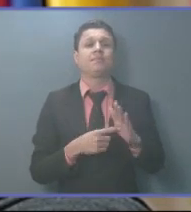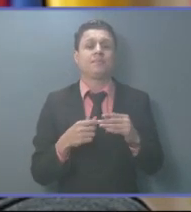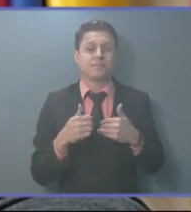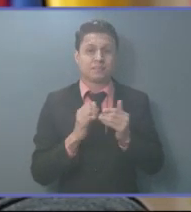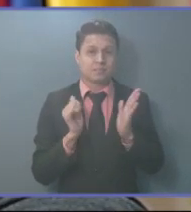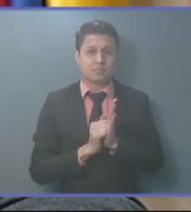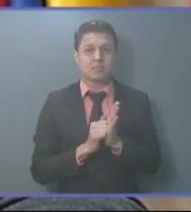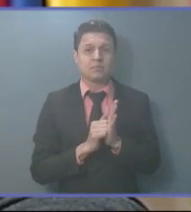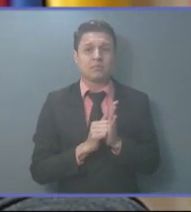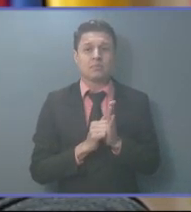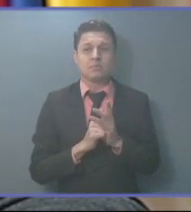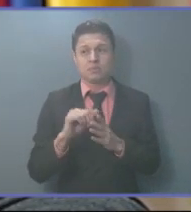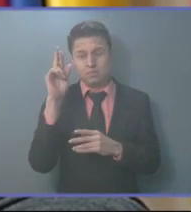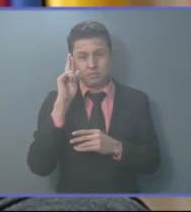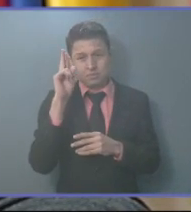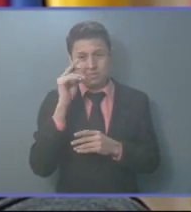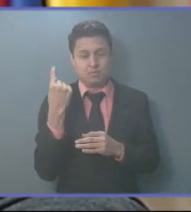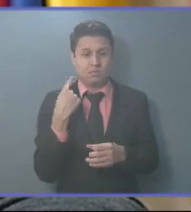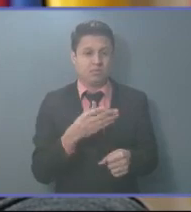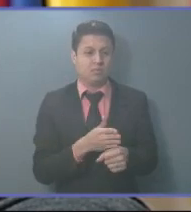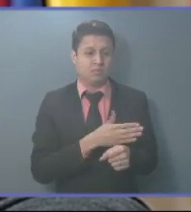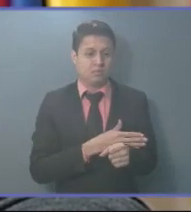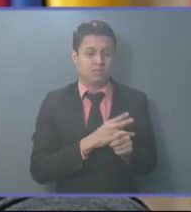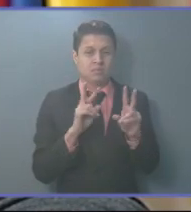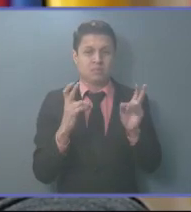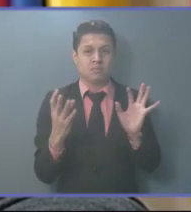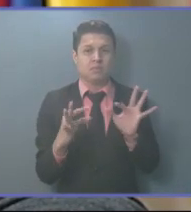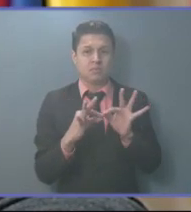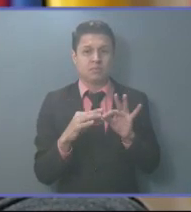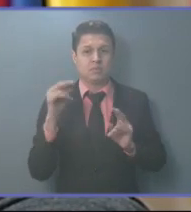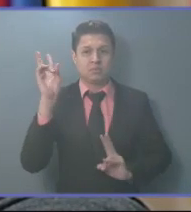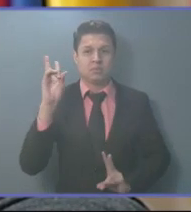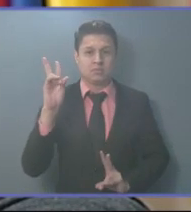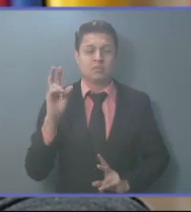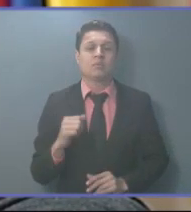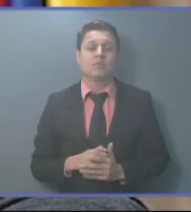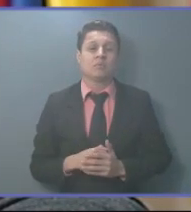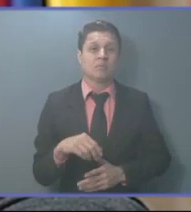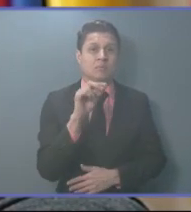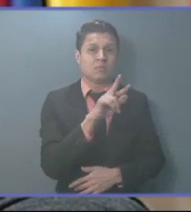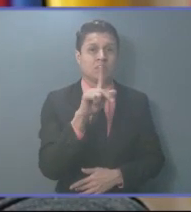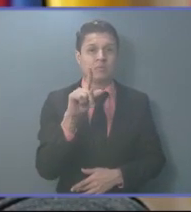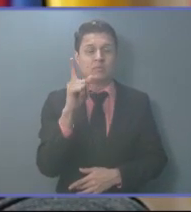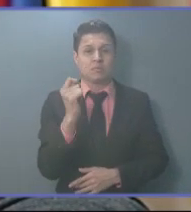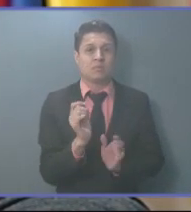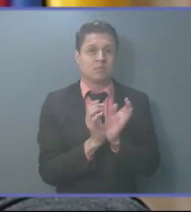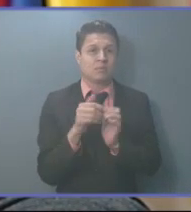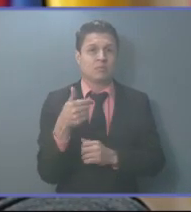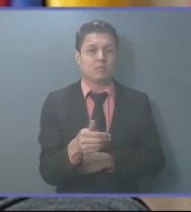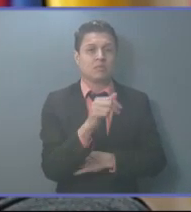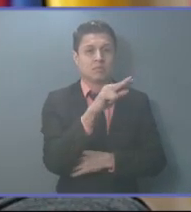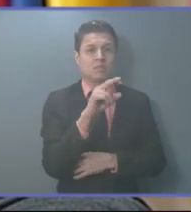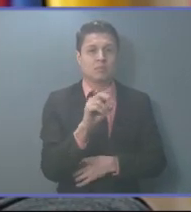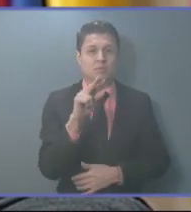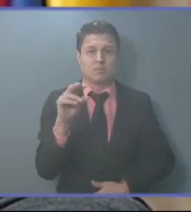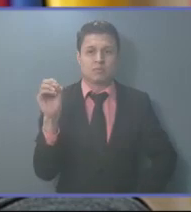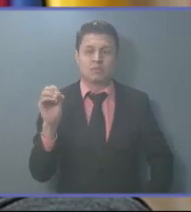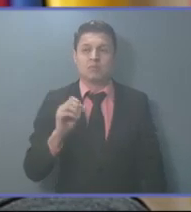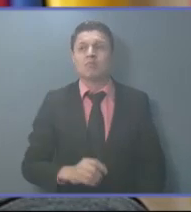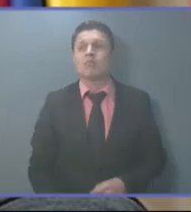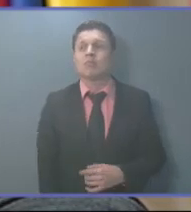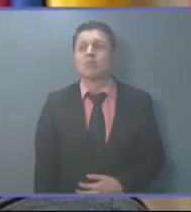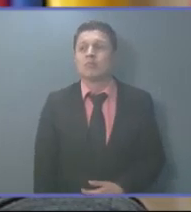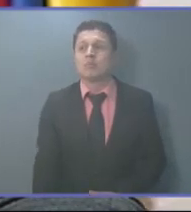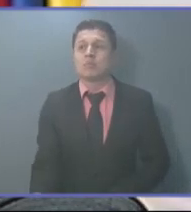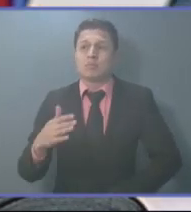legislativo por las razones antes relacionadas san salvador 31 de mayo de 2020